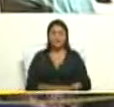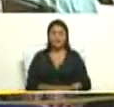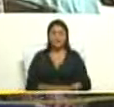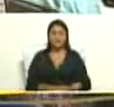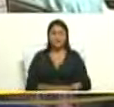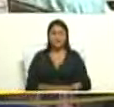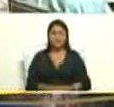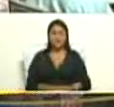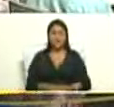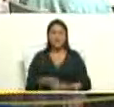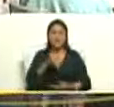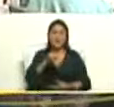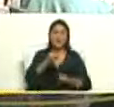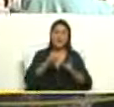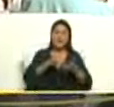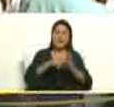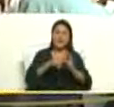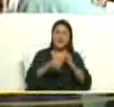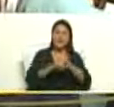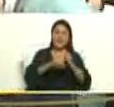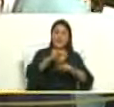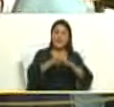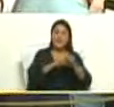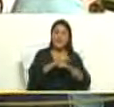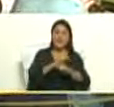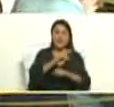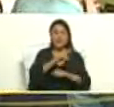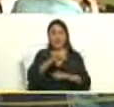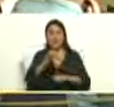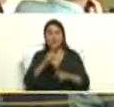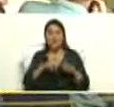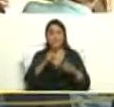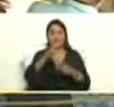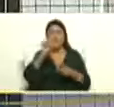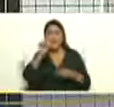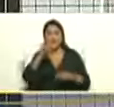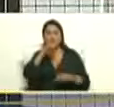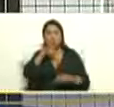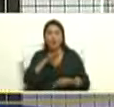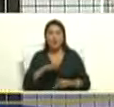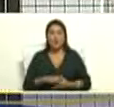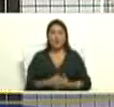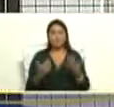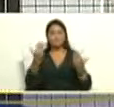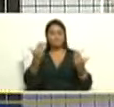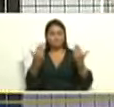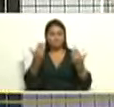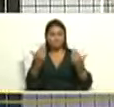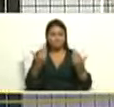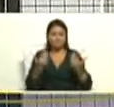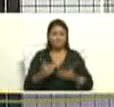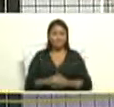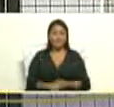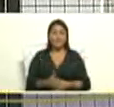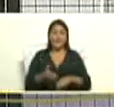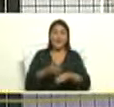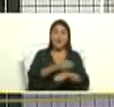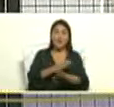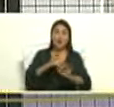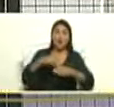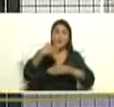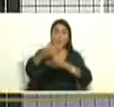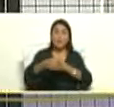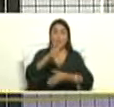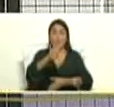del siglo XX y un se cuenta en un antes y un después del 4 de Febrero de